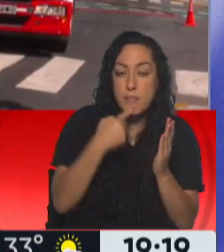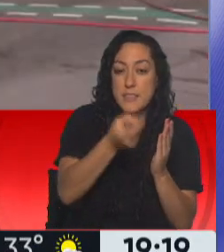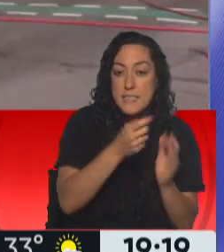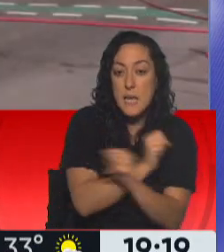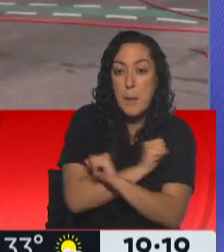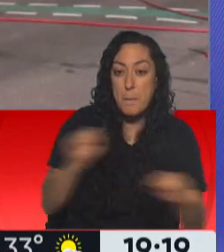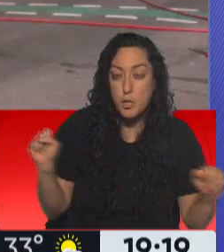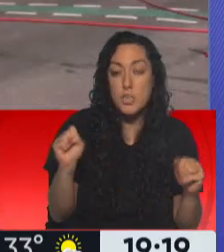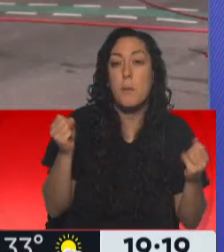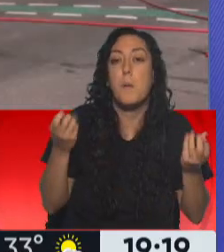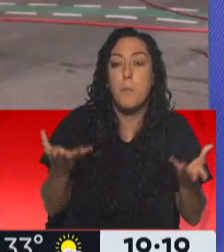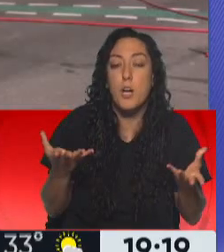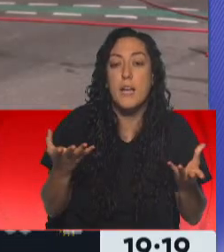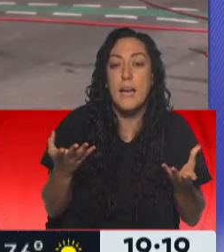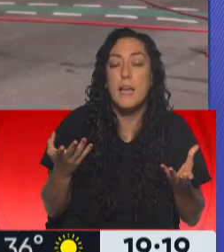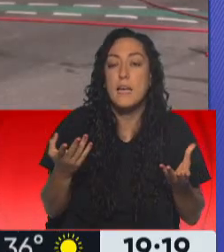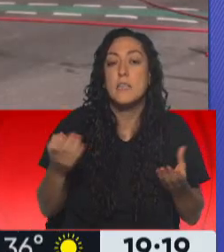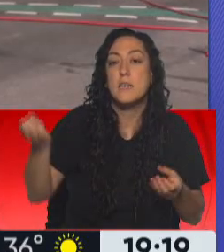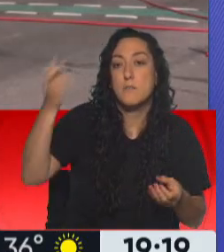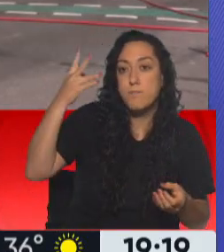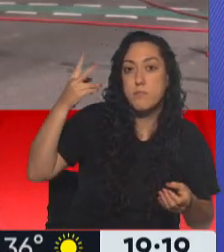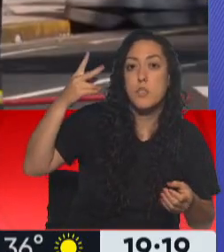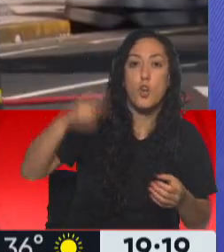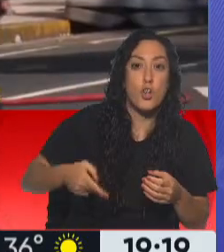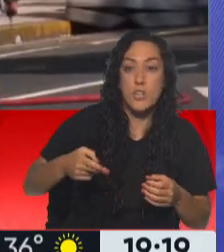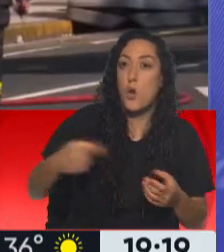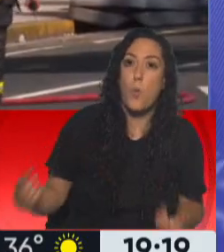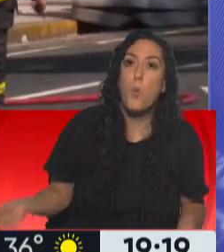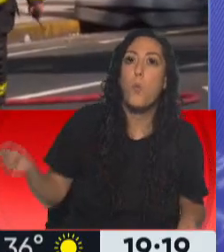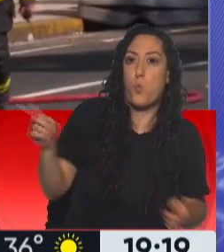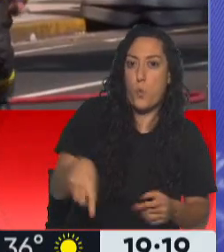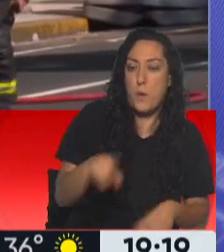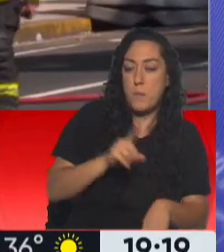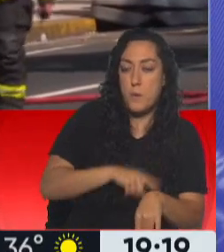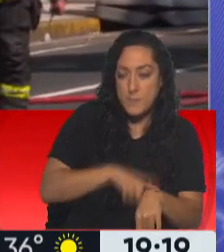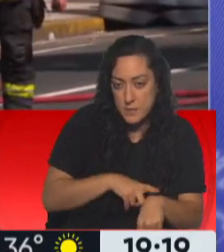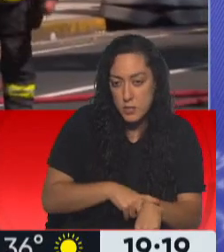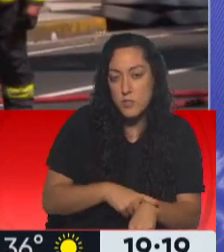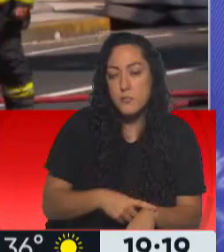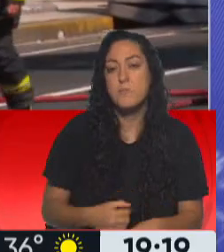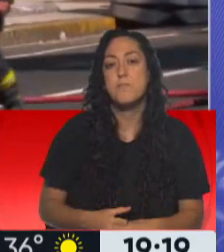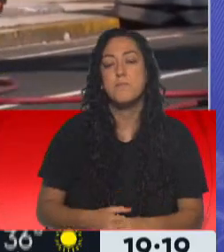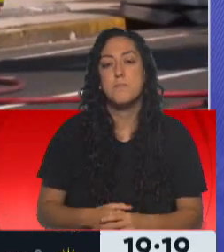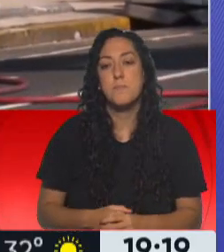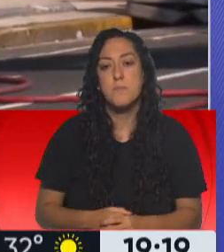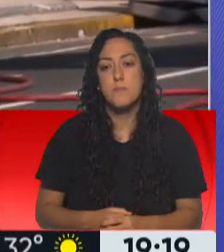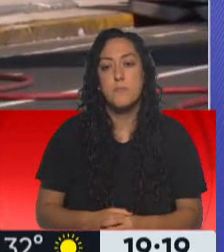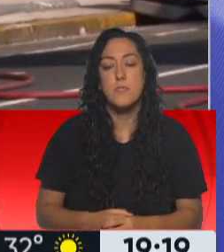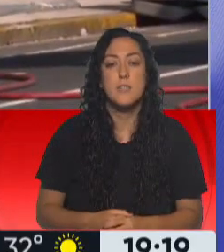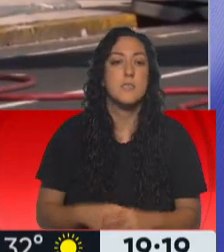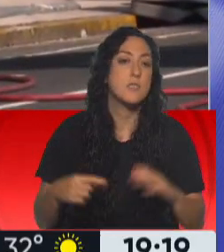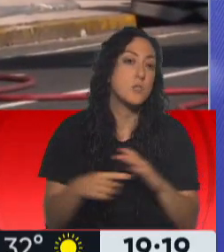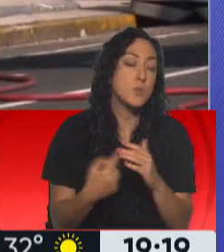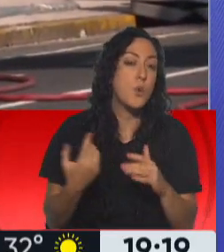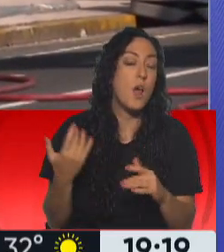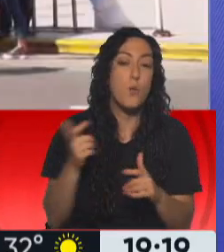produjo al normalizar la falta del suministro en Cava, es decir, cuando no había luz en la ciudad de Buenos Aires. Los trabajadores abrieron